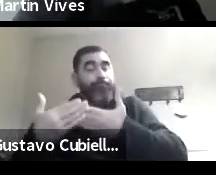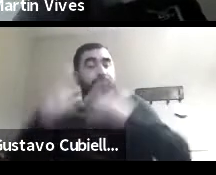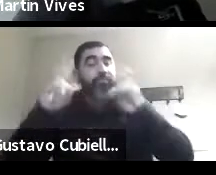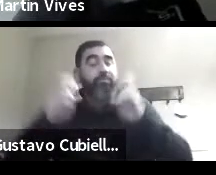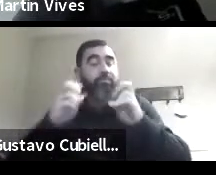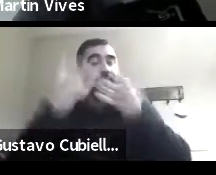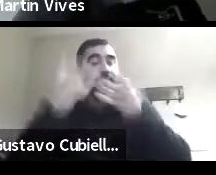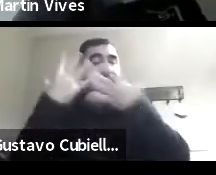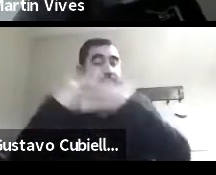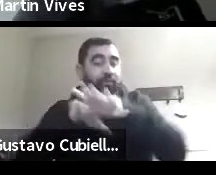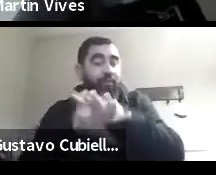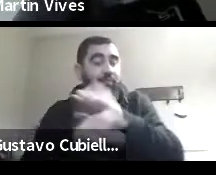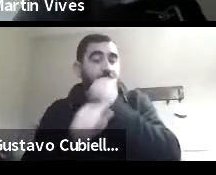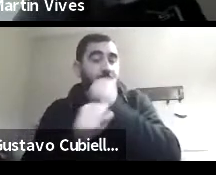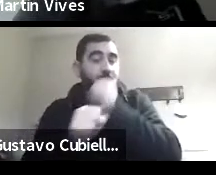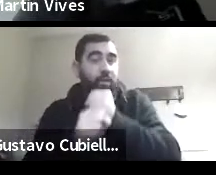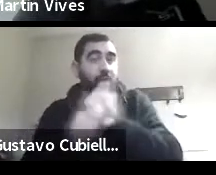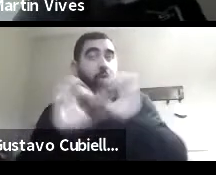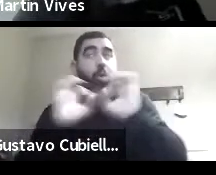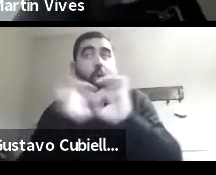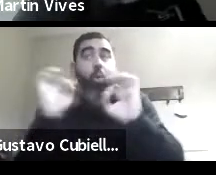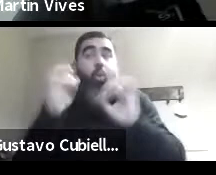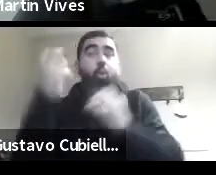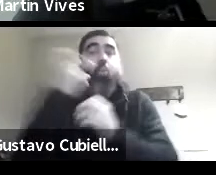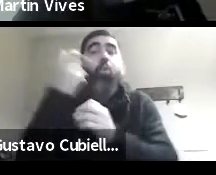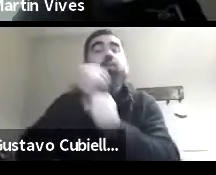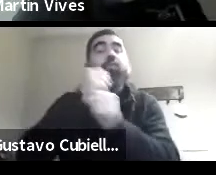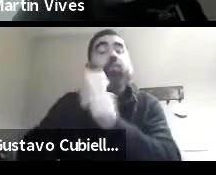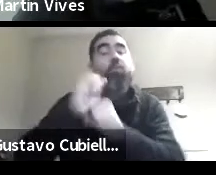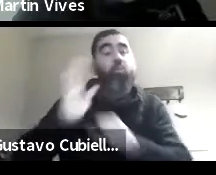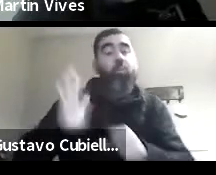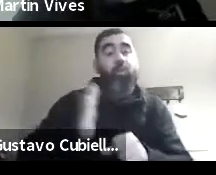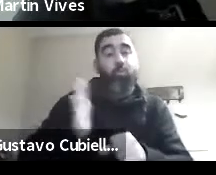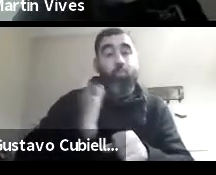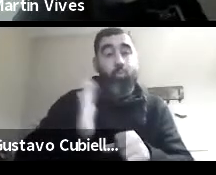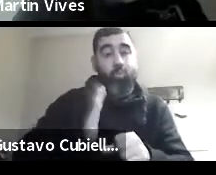inserción laboral o el trabajo femenino, ¿no?